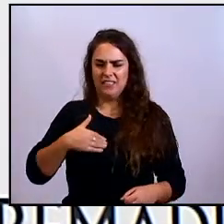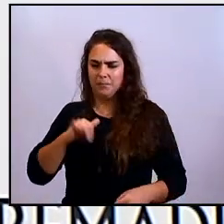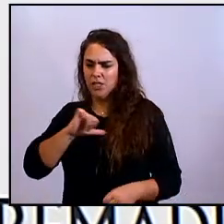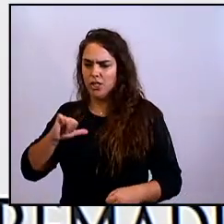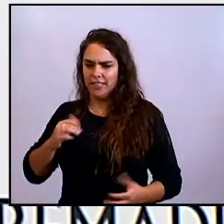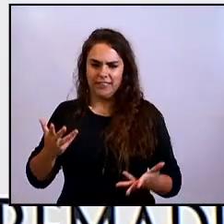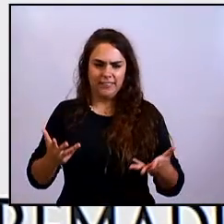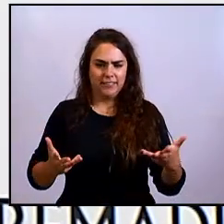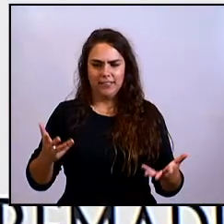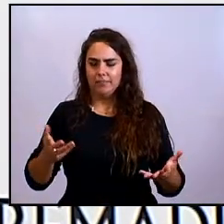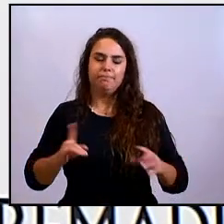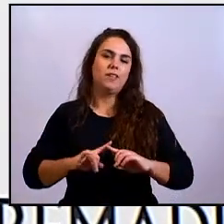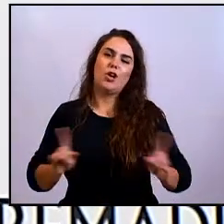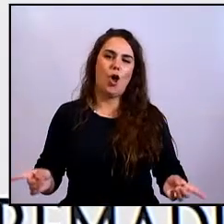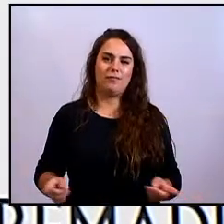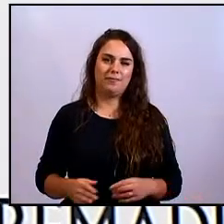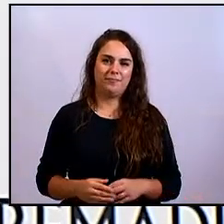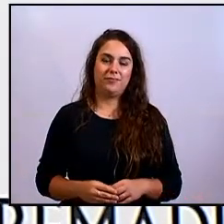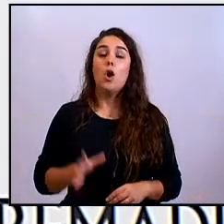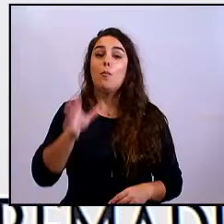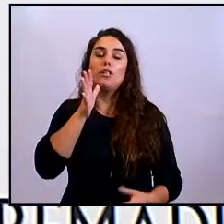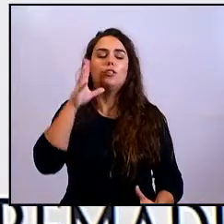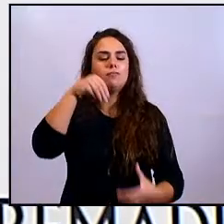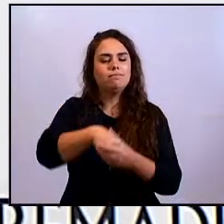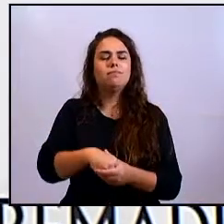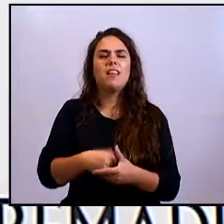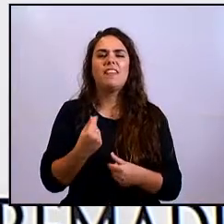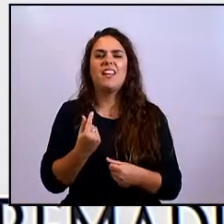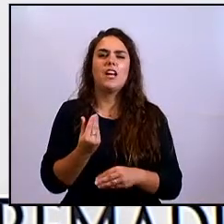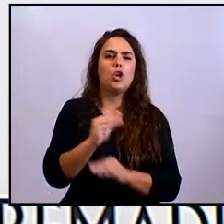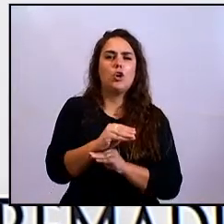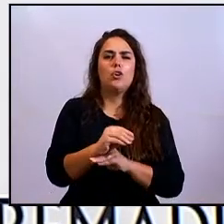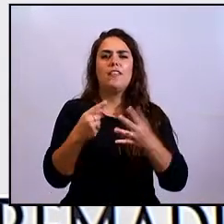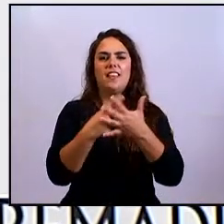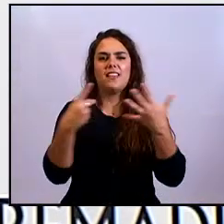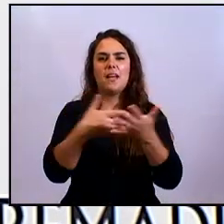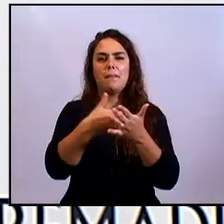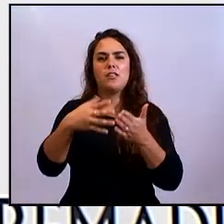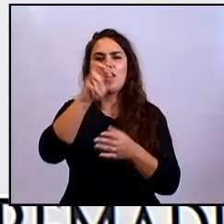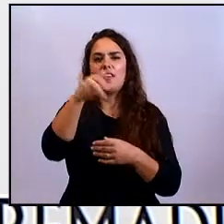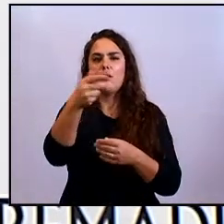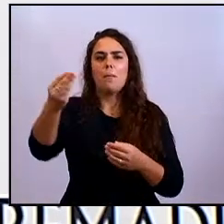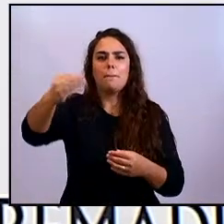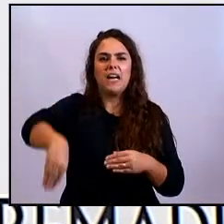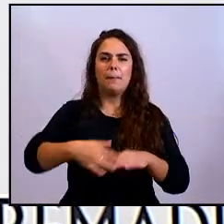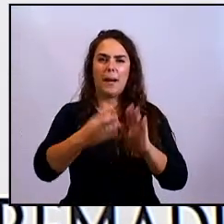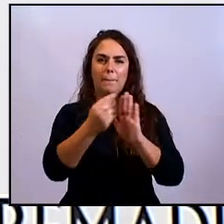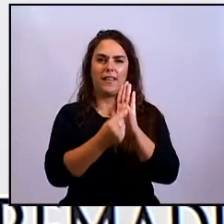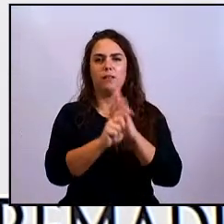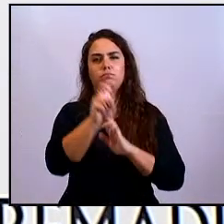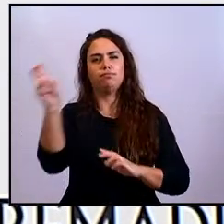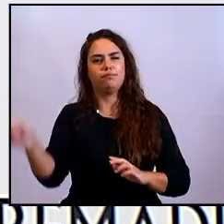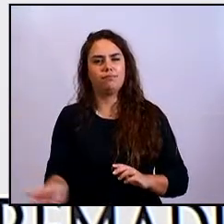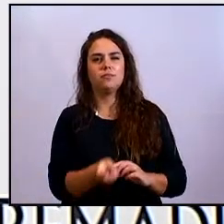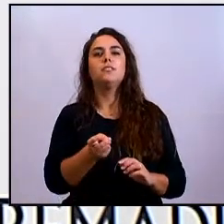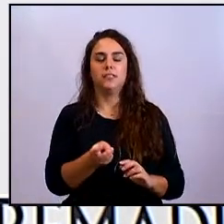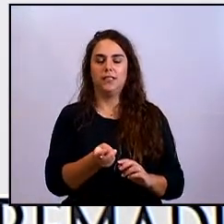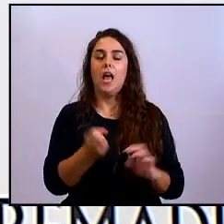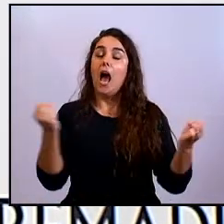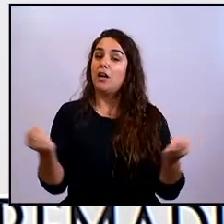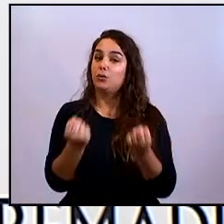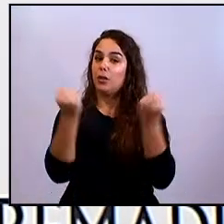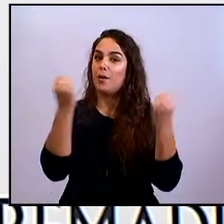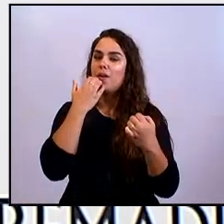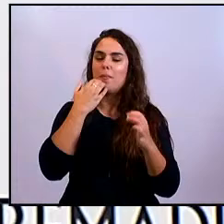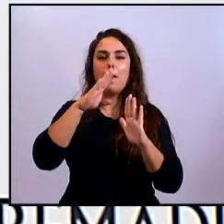ello, quiero anunciarles que hemos incluido una inversión de más de 16 millones de euros en diferentes medidas. Hemos consignado actuaciones, como es